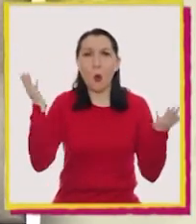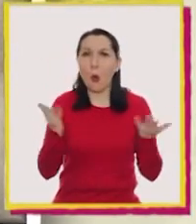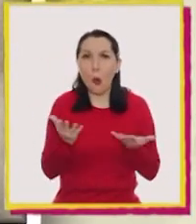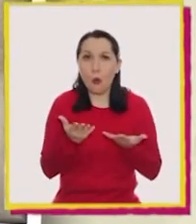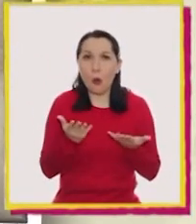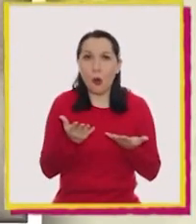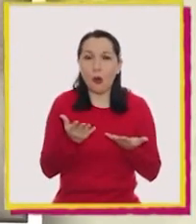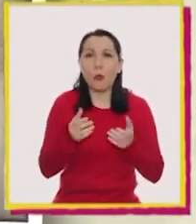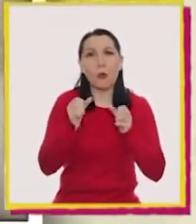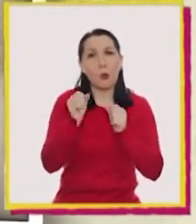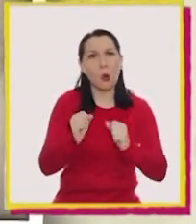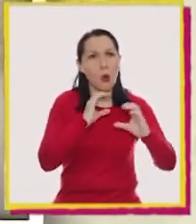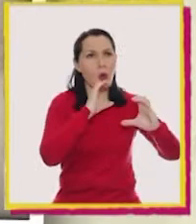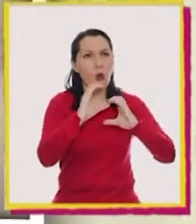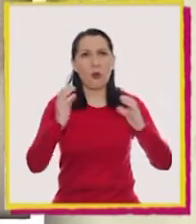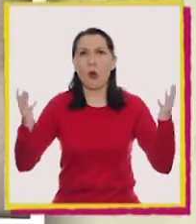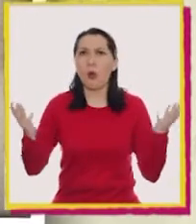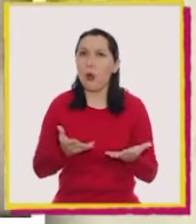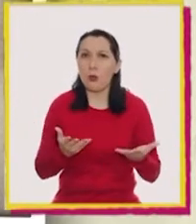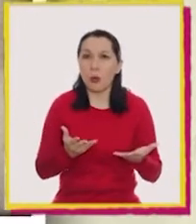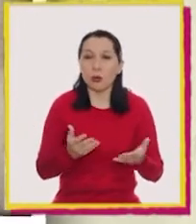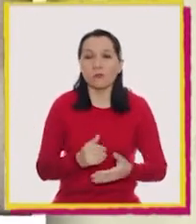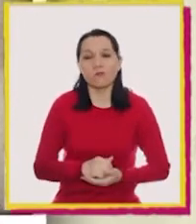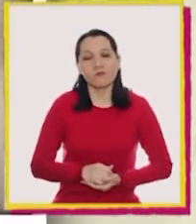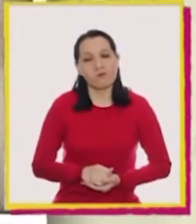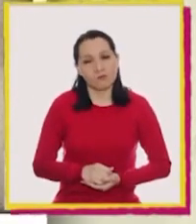aprendérselo y cómo se podían comunicar.